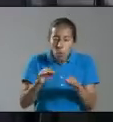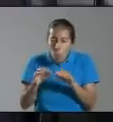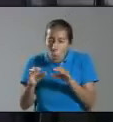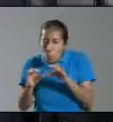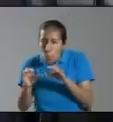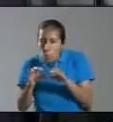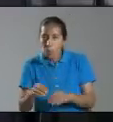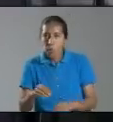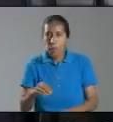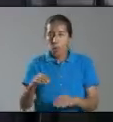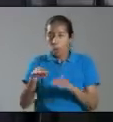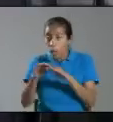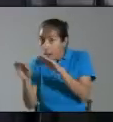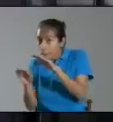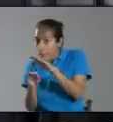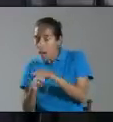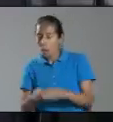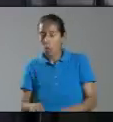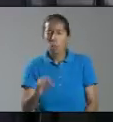estaba feliz.